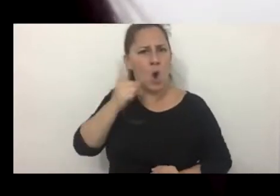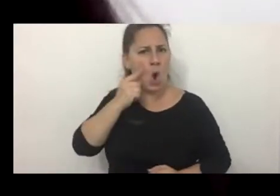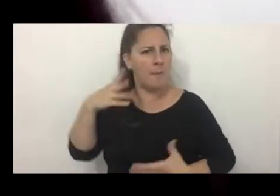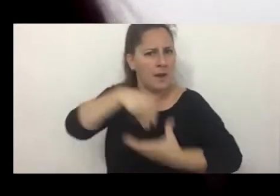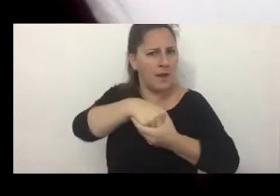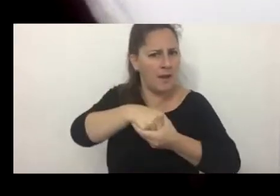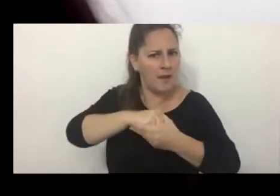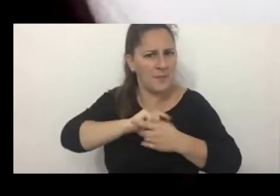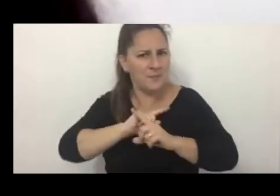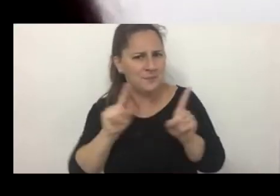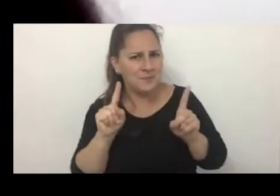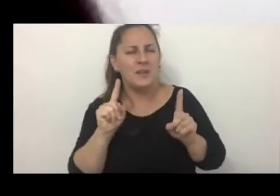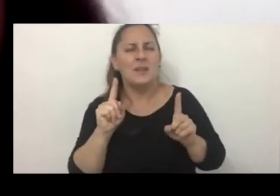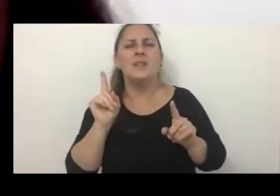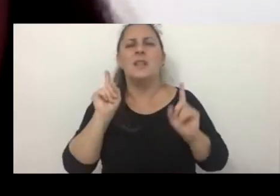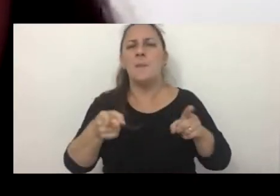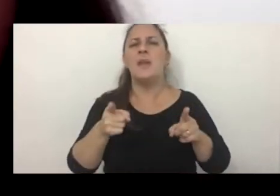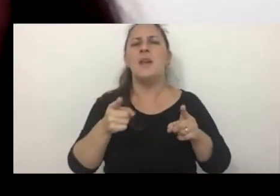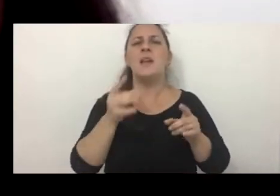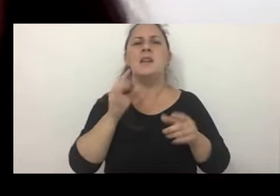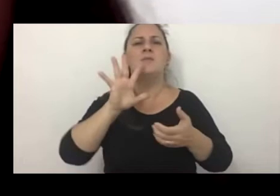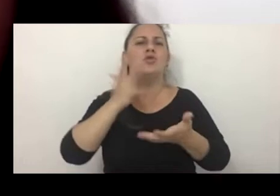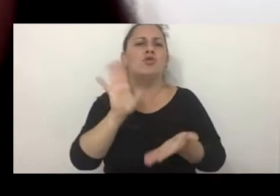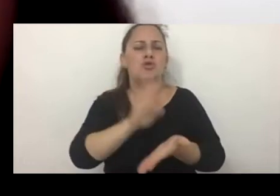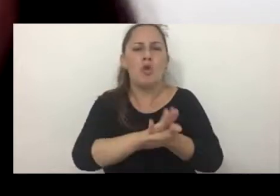tiempo y en general el varón estaba